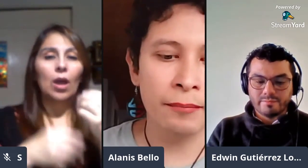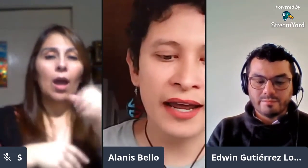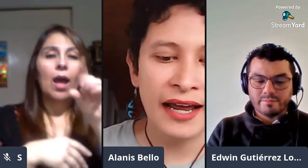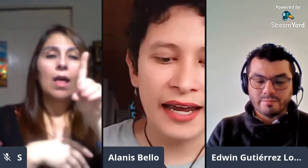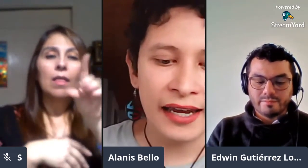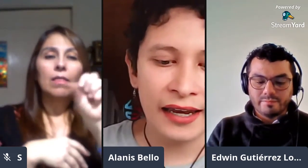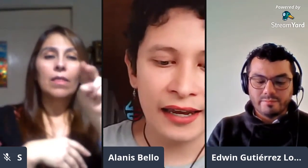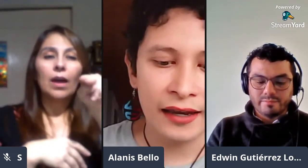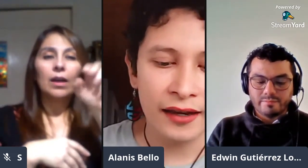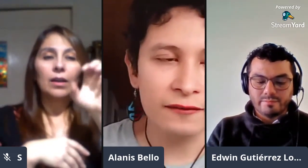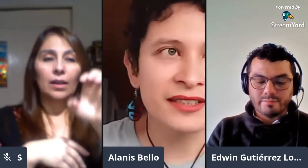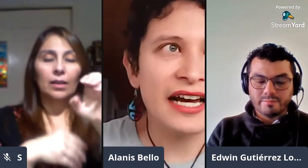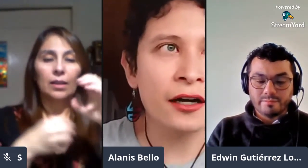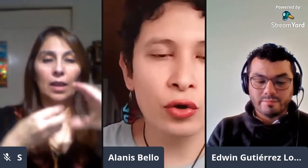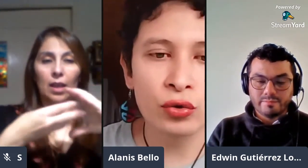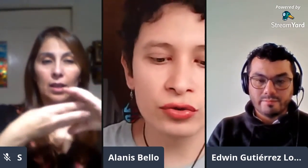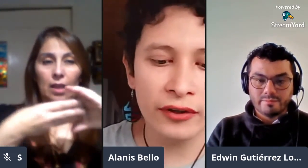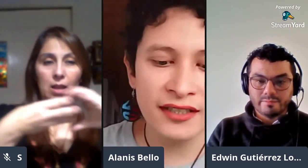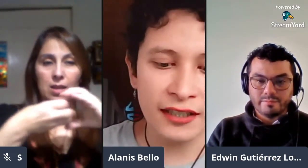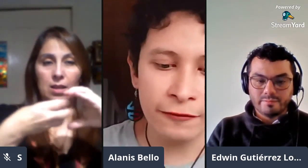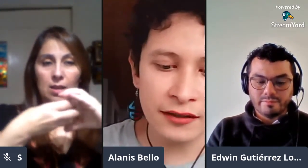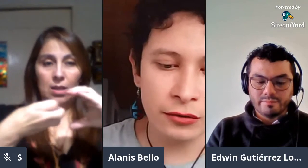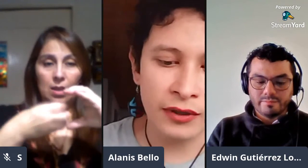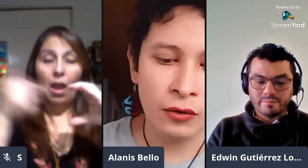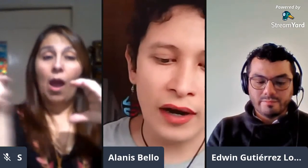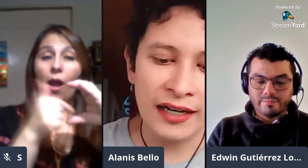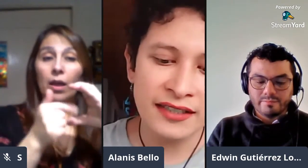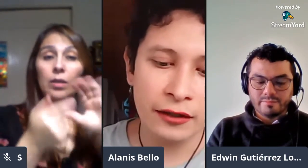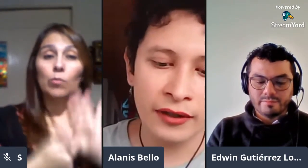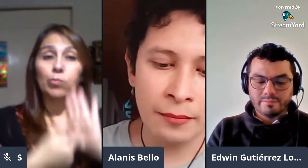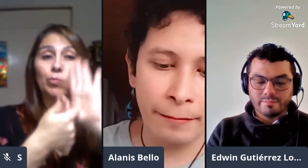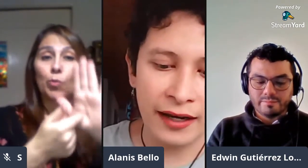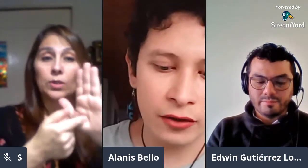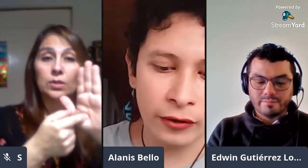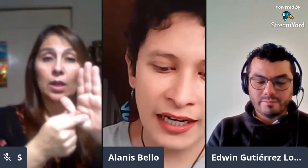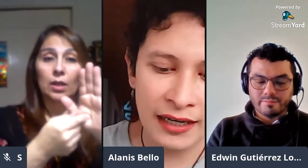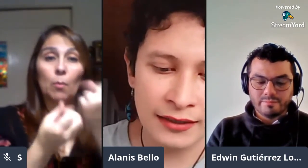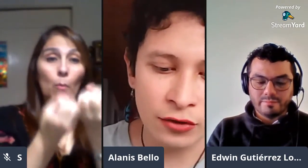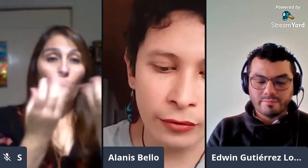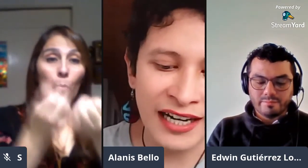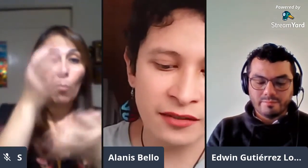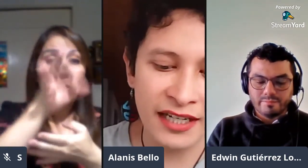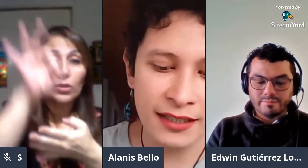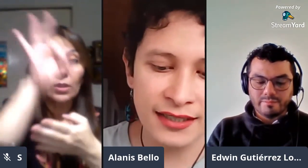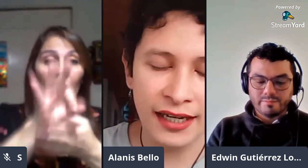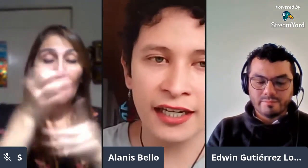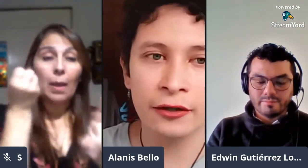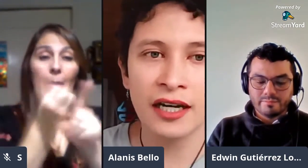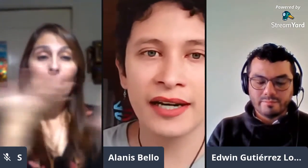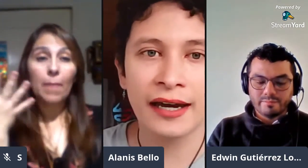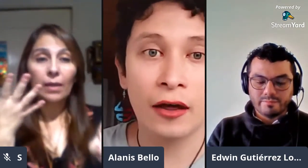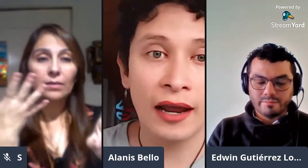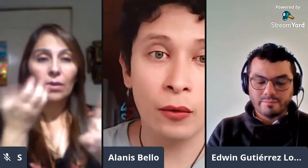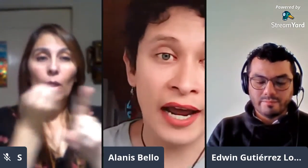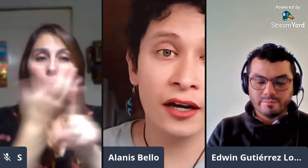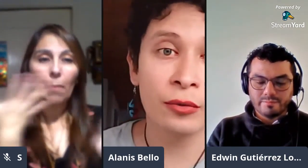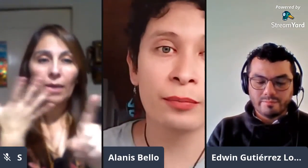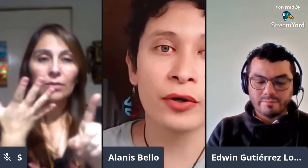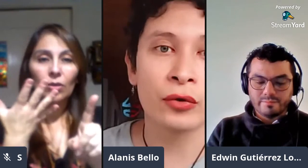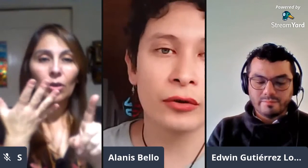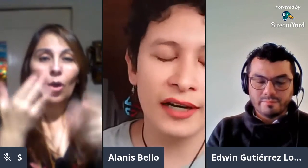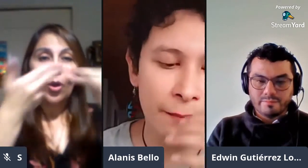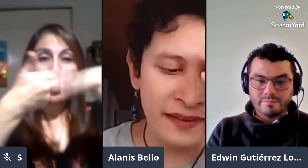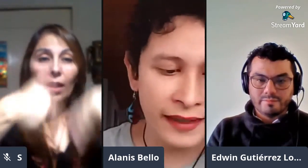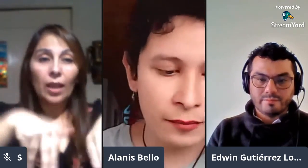cual saca un conjunto de cifras sobre cuál ha sido el impacto sobre las brechas de género en el mercado laboral